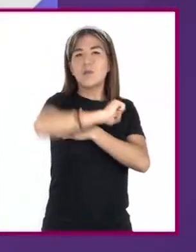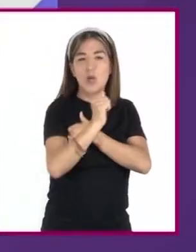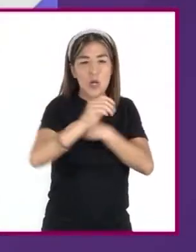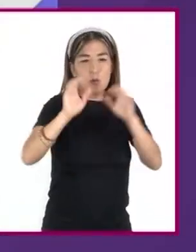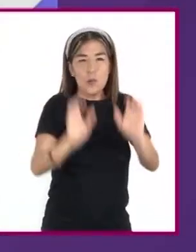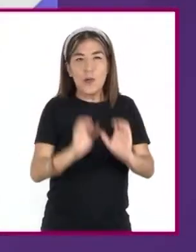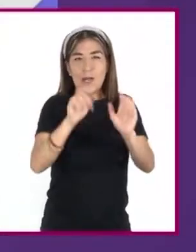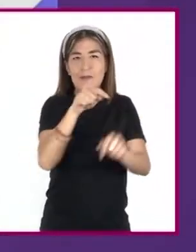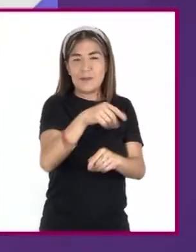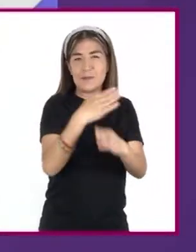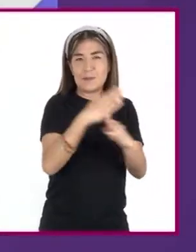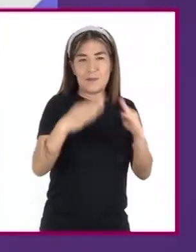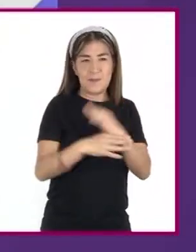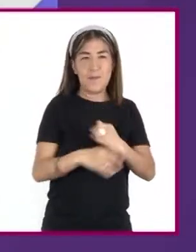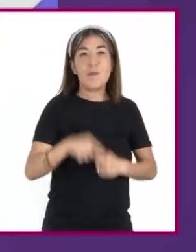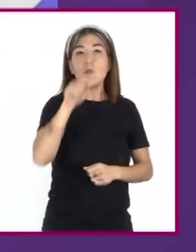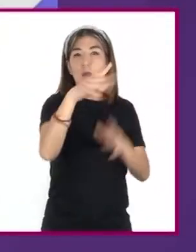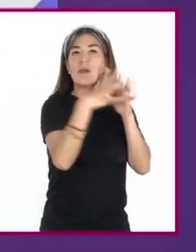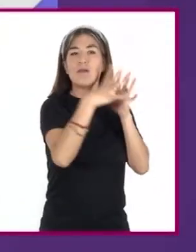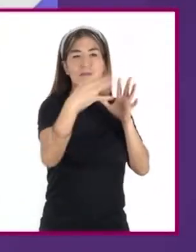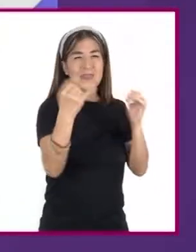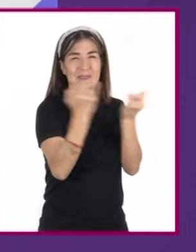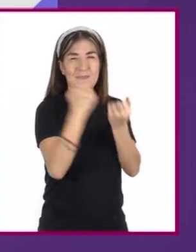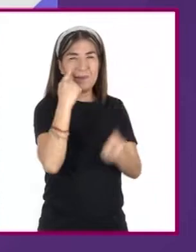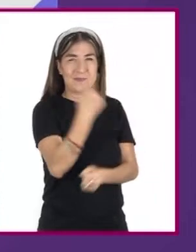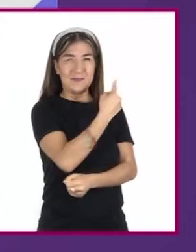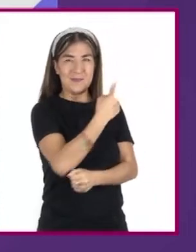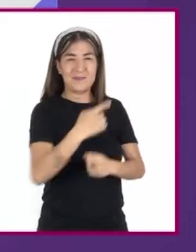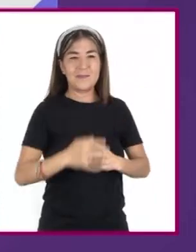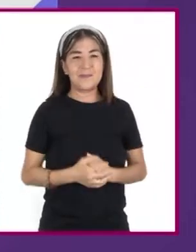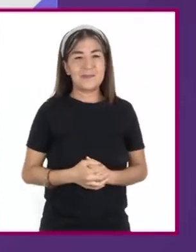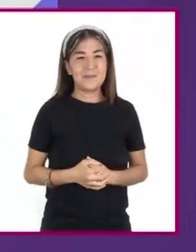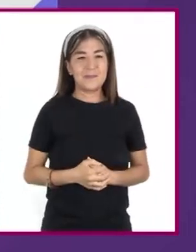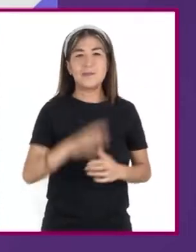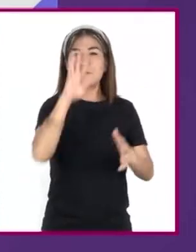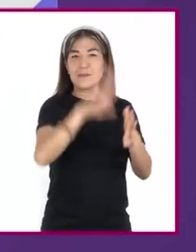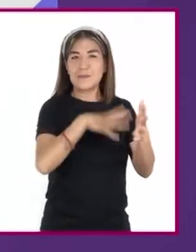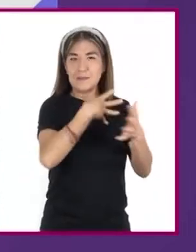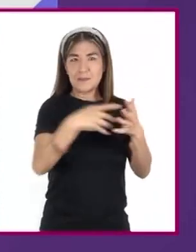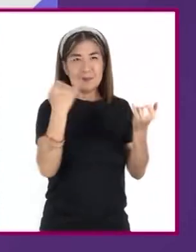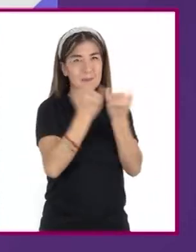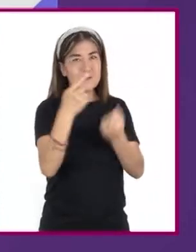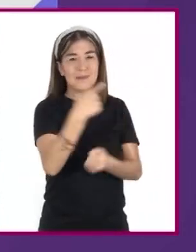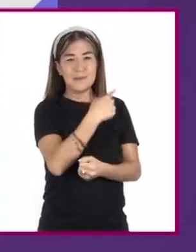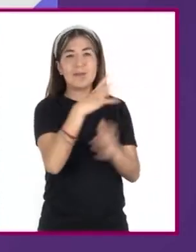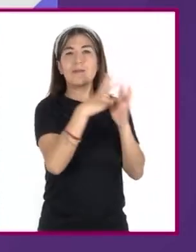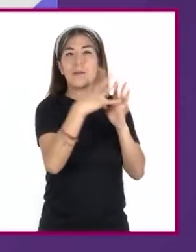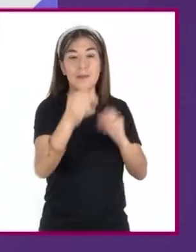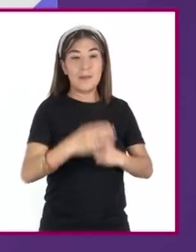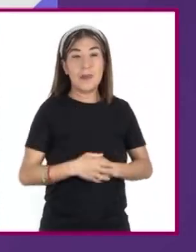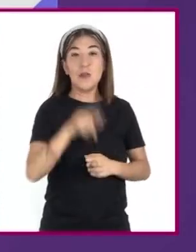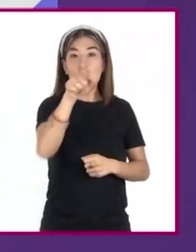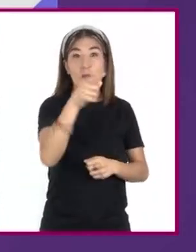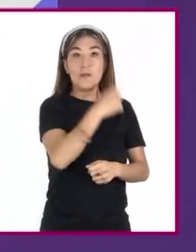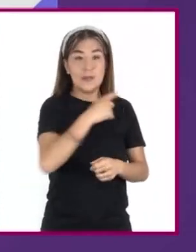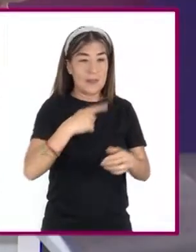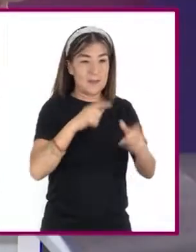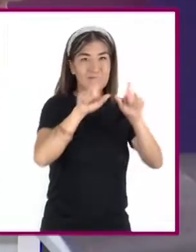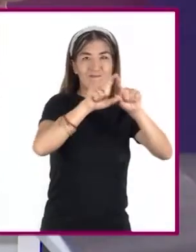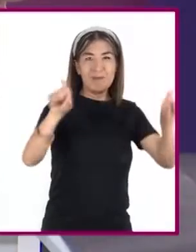una tabla de 3 columnas como la que se muestra en pantalla. El reto es llenar los espacios en